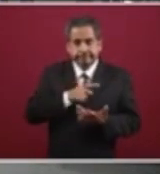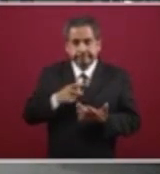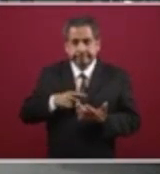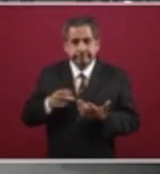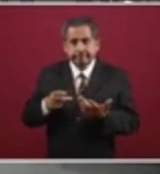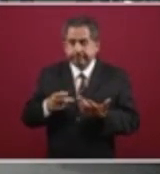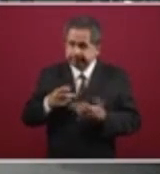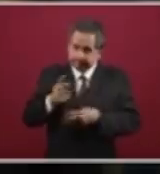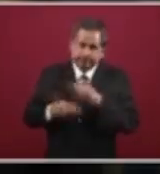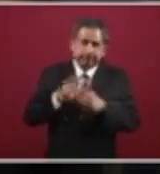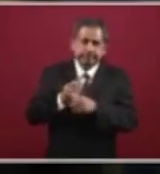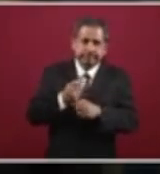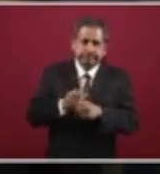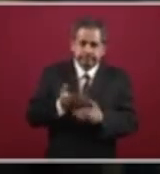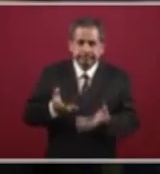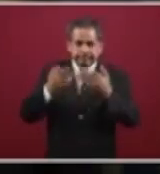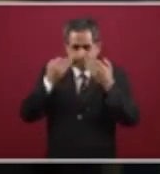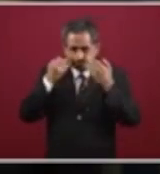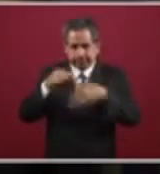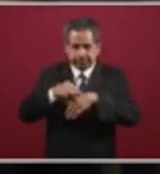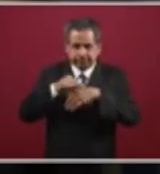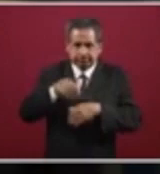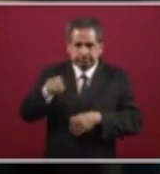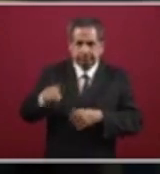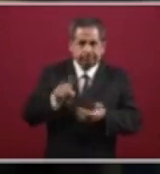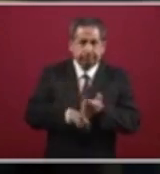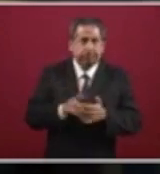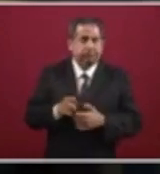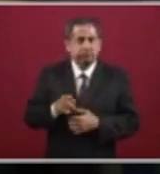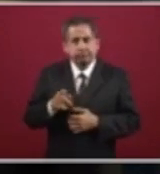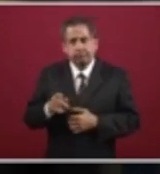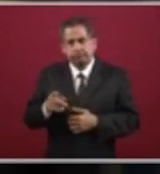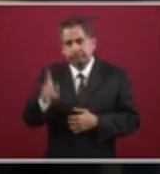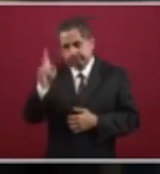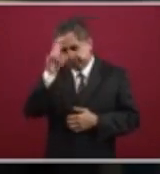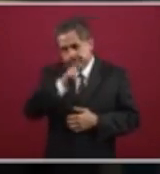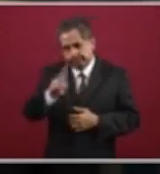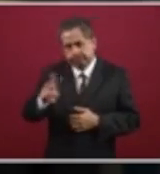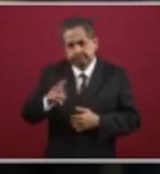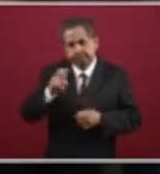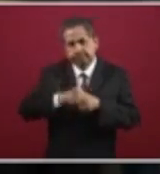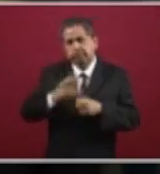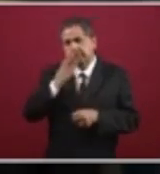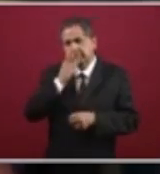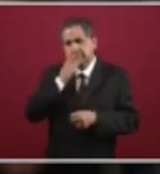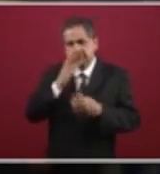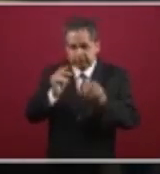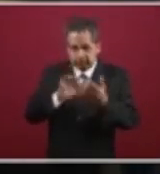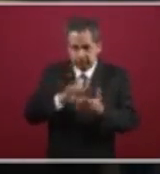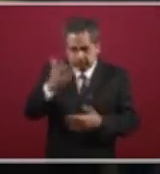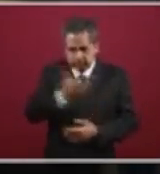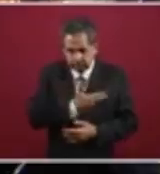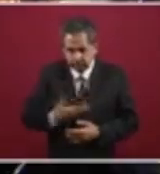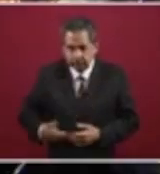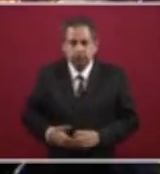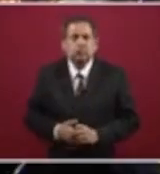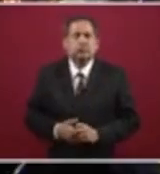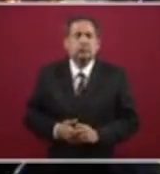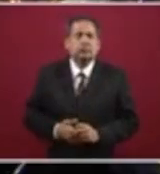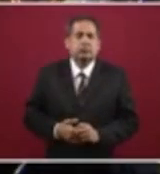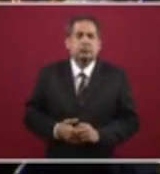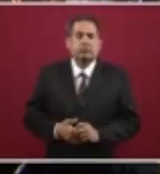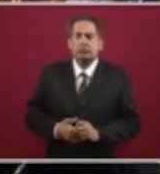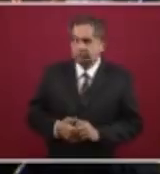el suelo, pues para que vea que cómo está esta situación en Sonora. Gracias, presidente. Sí, voy a